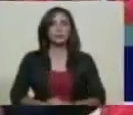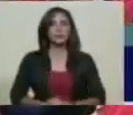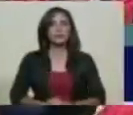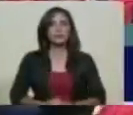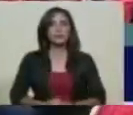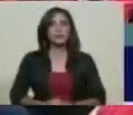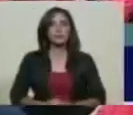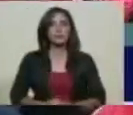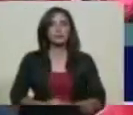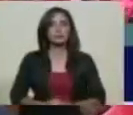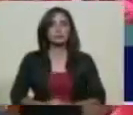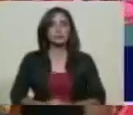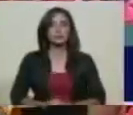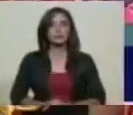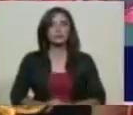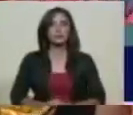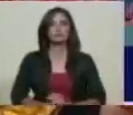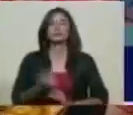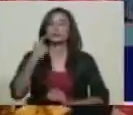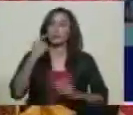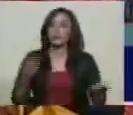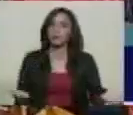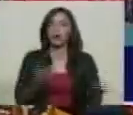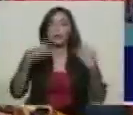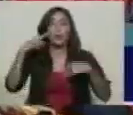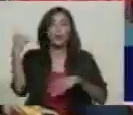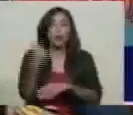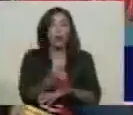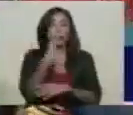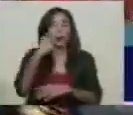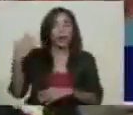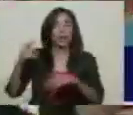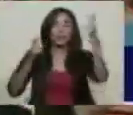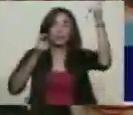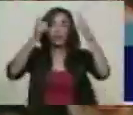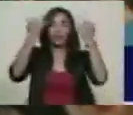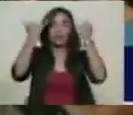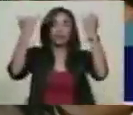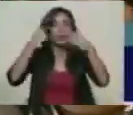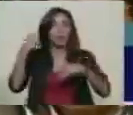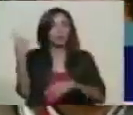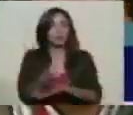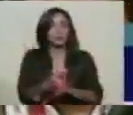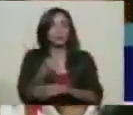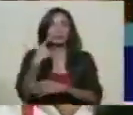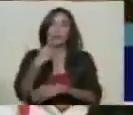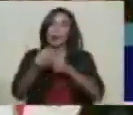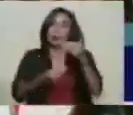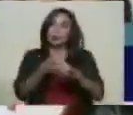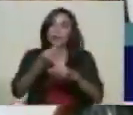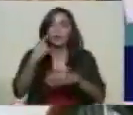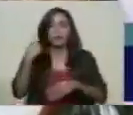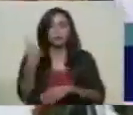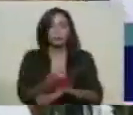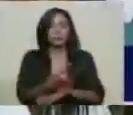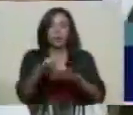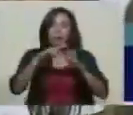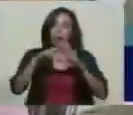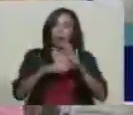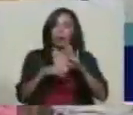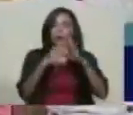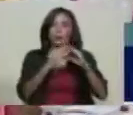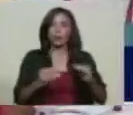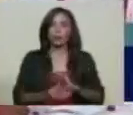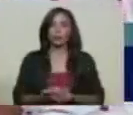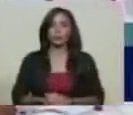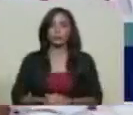Y digo más, compañero, tenemos que cumplir una orden que nos dio Chávez. No la hemos cumplido. Desde la